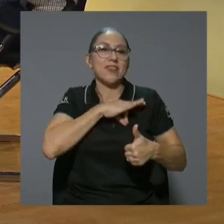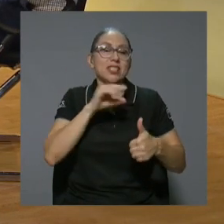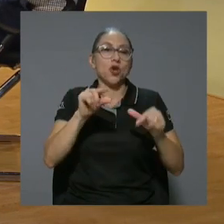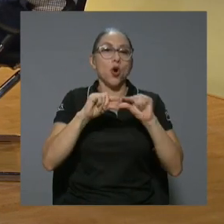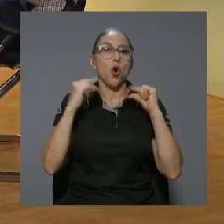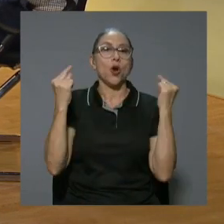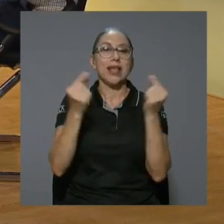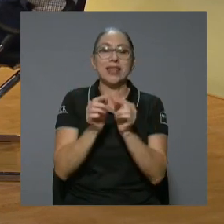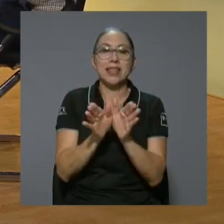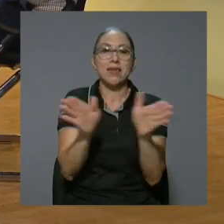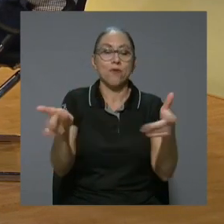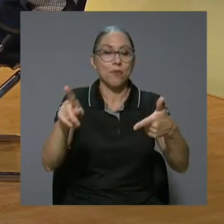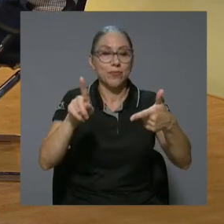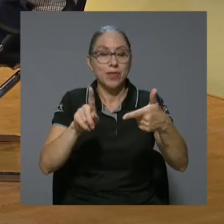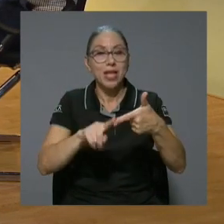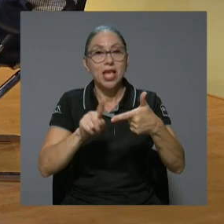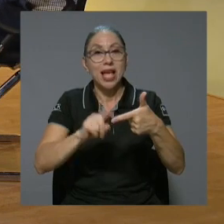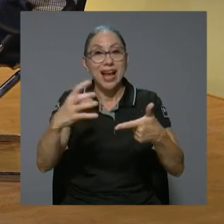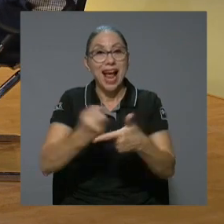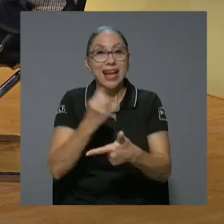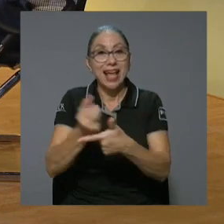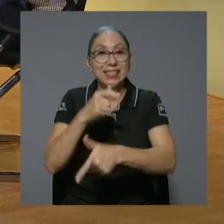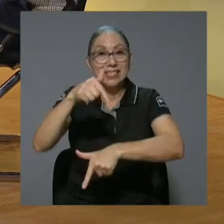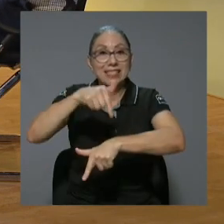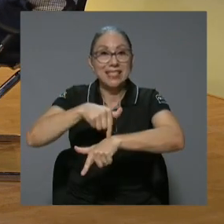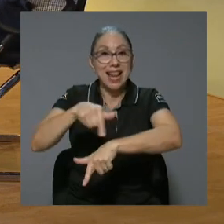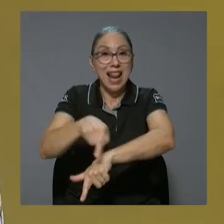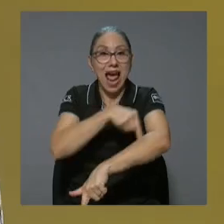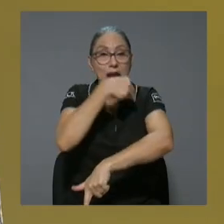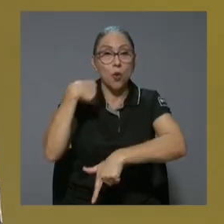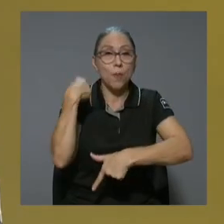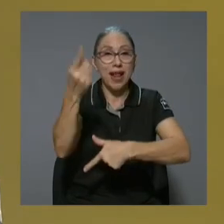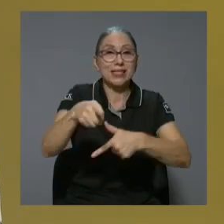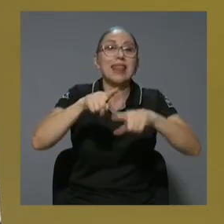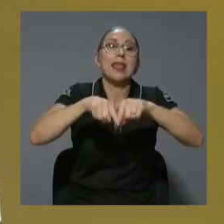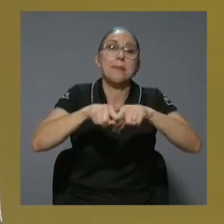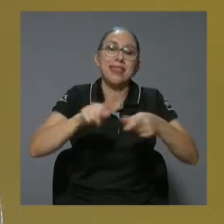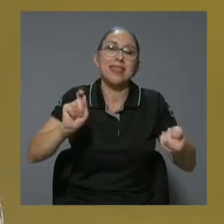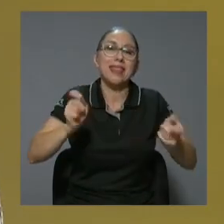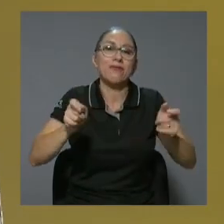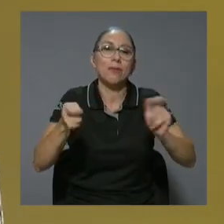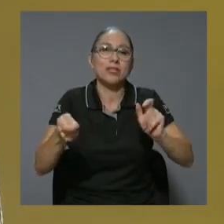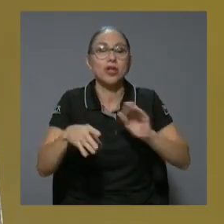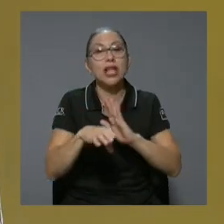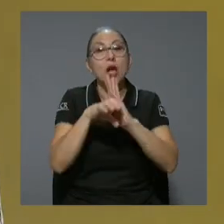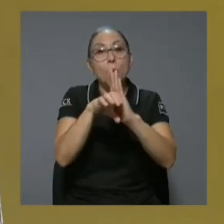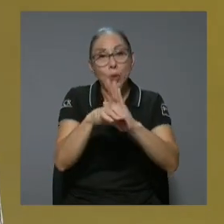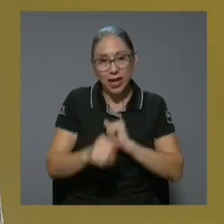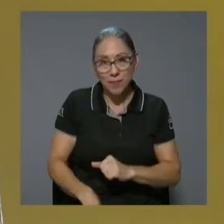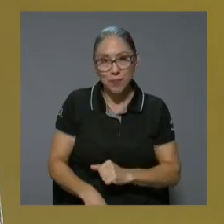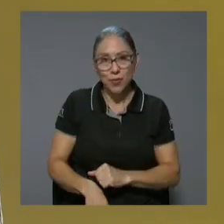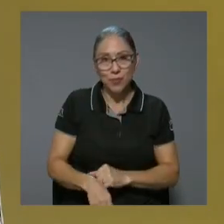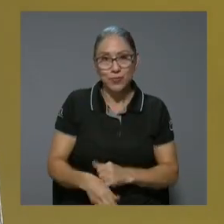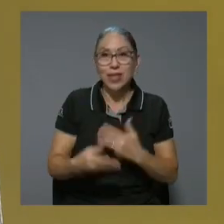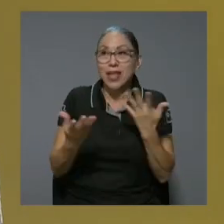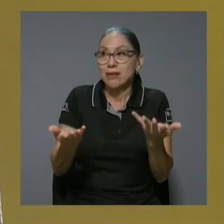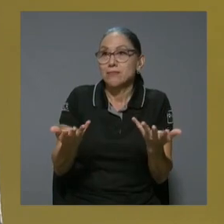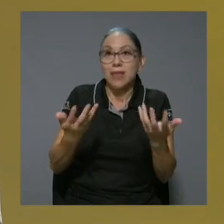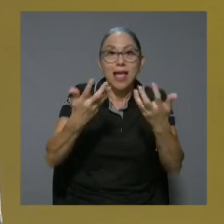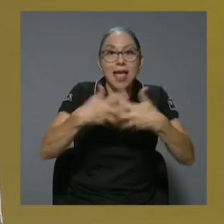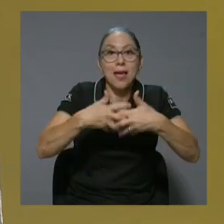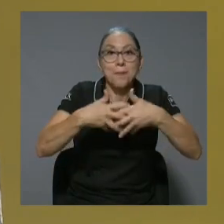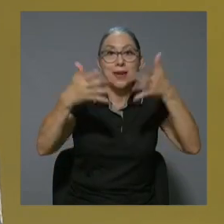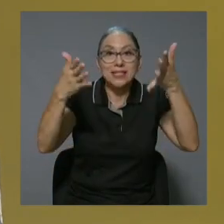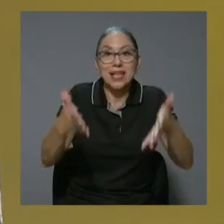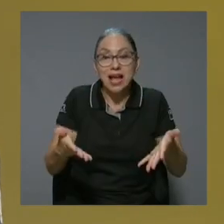largo plazo dependen de esas transformaciones. Vamos a ver, qué mejor impulso, por ejemplo, de nuevo insisto, para las cajas registradoras de los empresarios, el